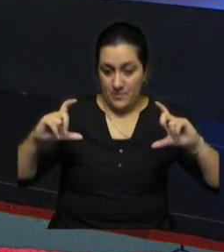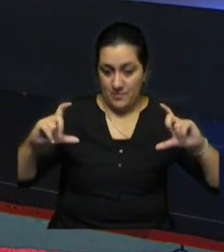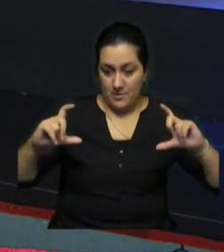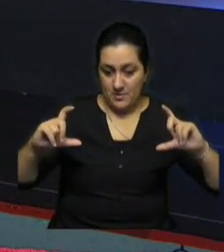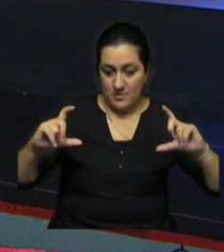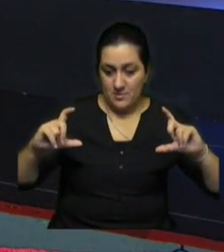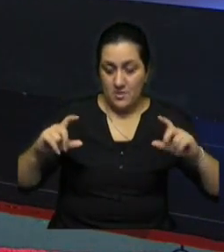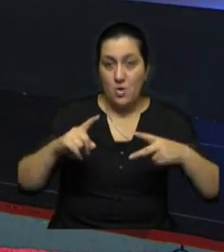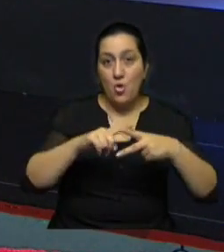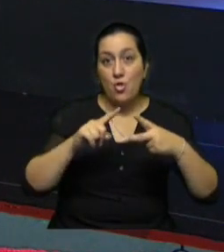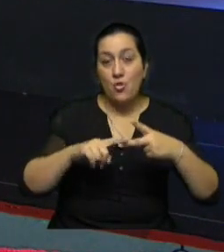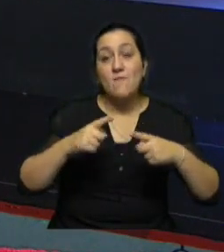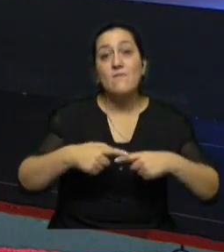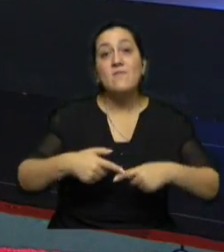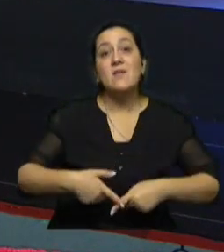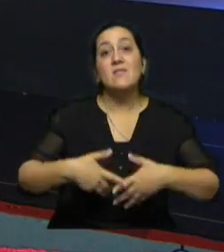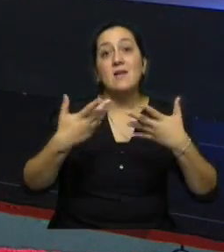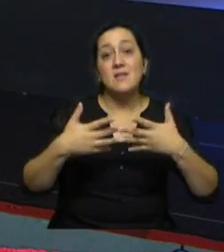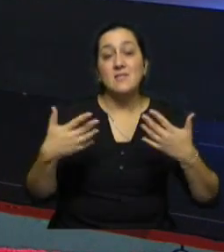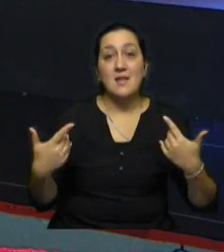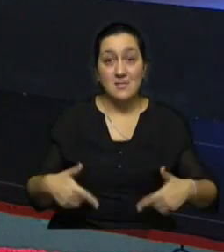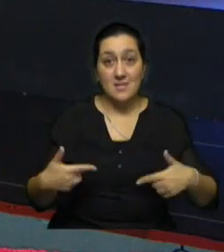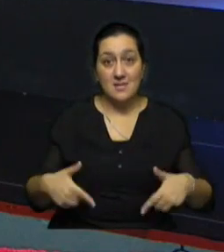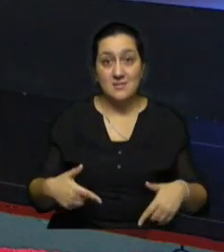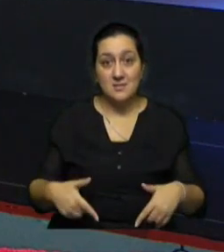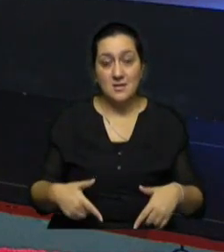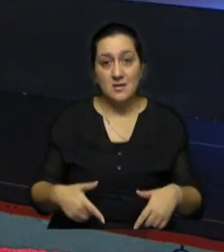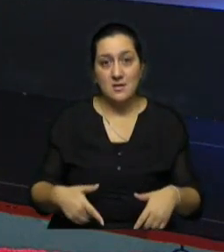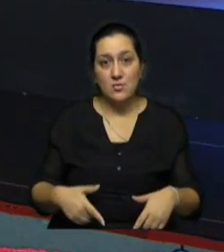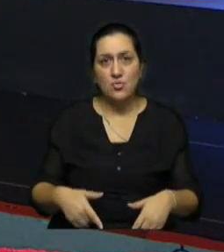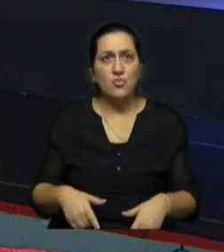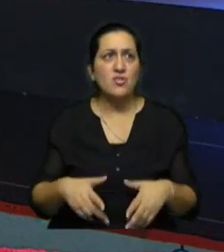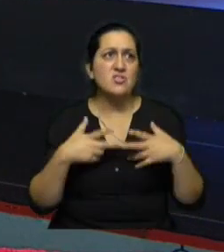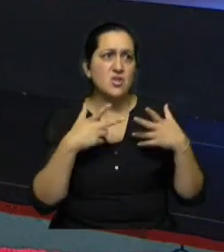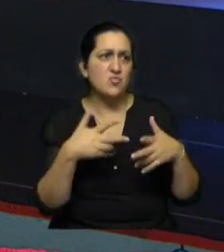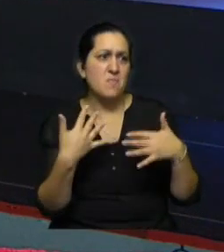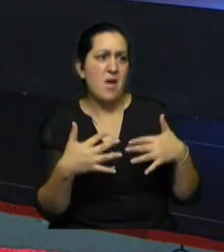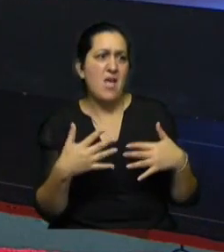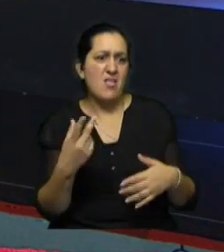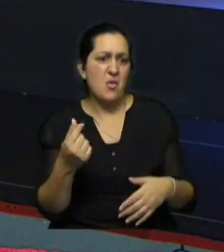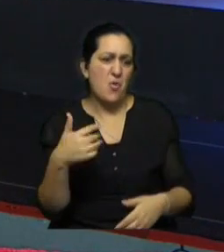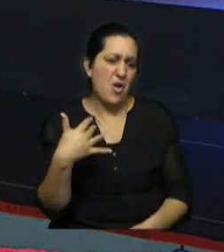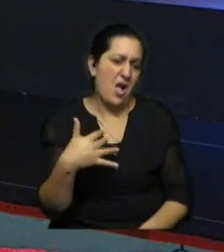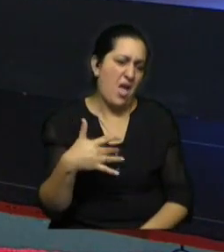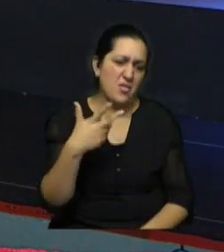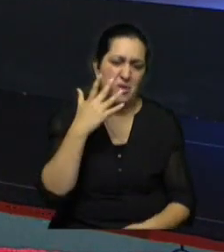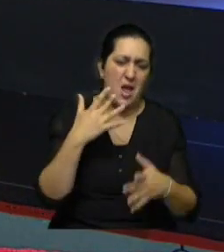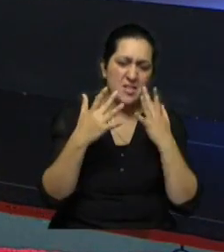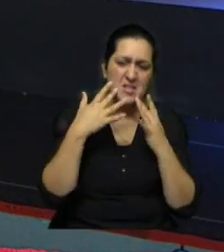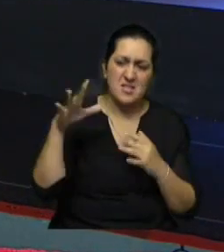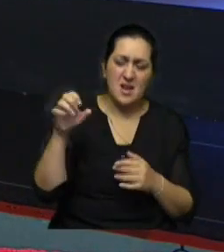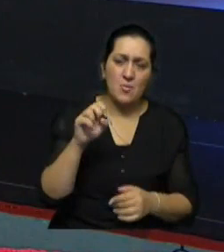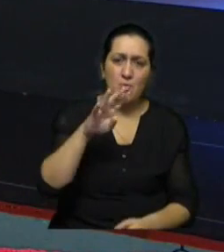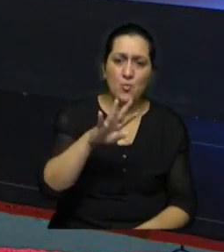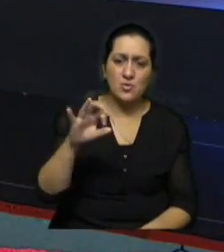En los dos festivales que ha hecho la Intendencia, cuando decían es un disparate lo que valen esos artistas y traerlos por